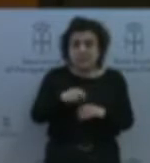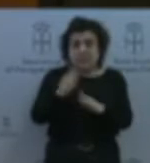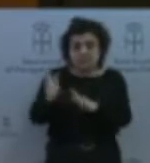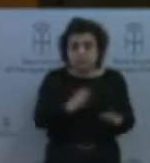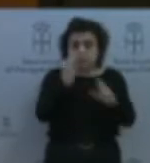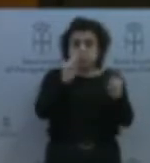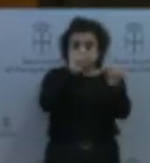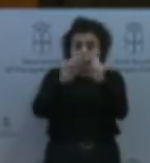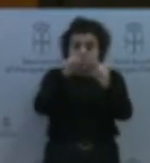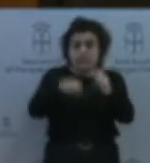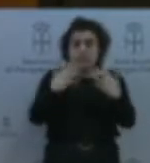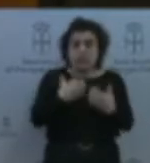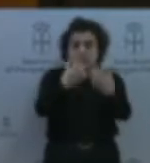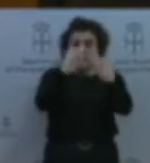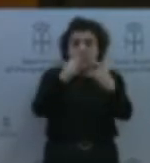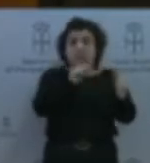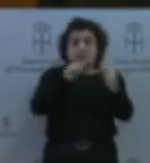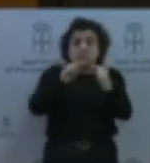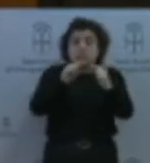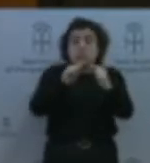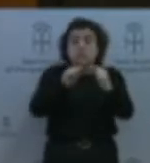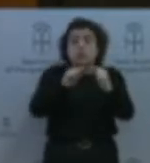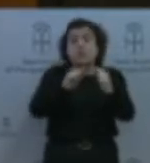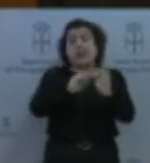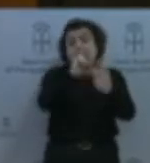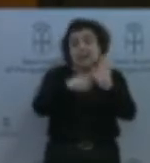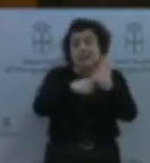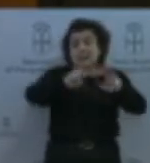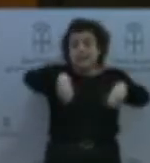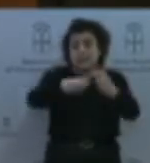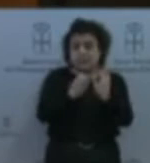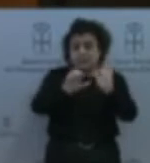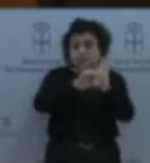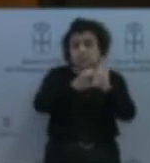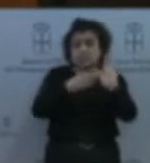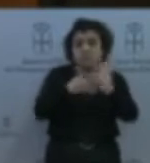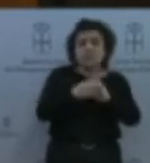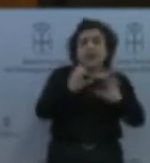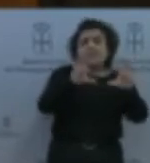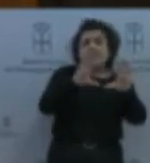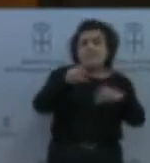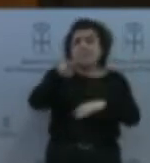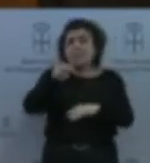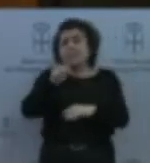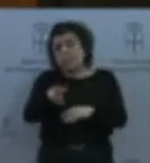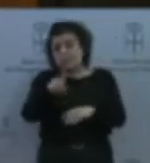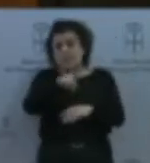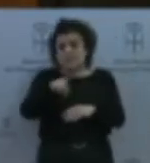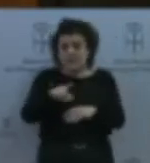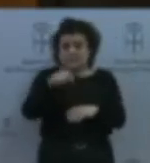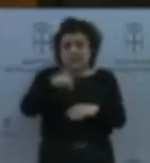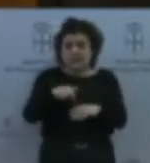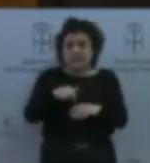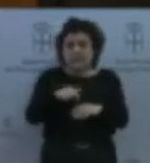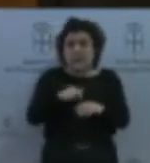reforma del Estatuto iba a suponer entre 6 y 12 meses en esta Cámara. En el Congreso los tiempos se allarguen y tenemos que calcular un mínimo de un año